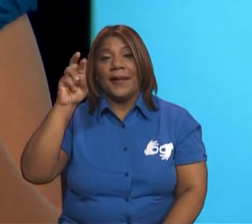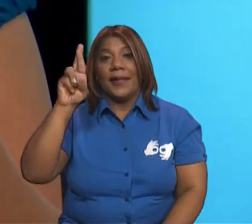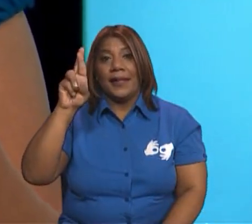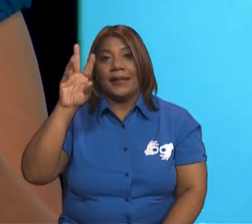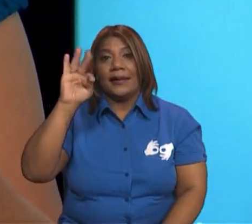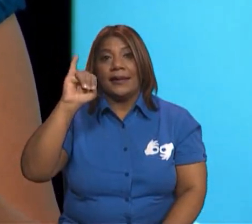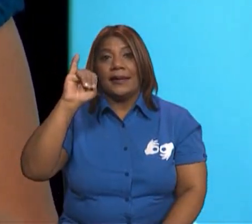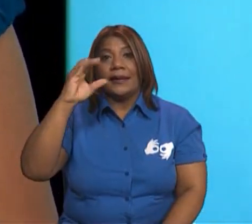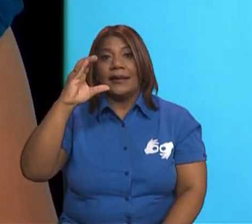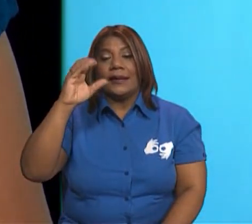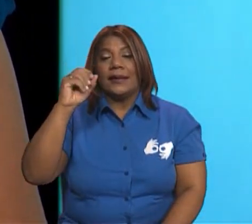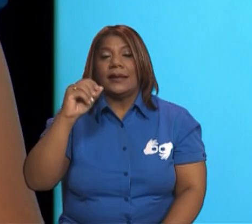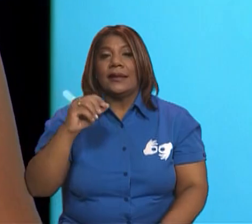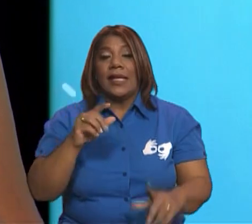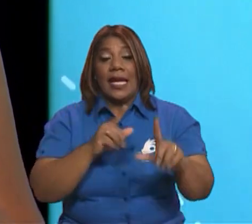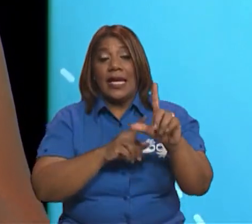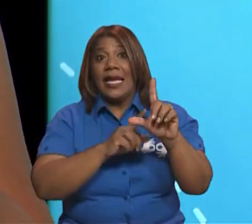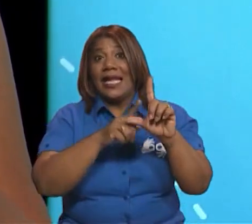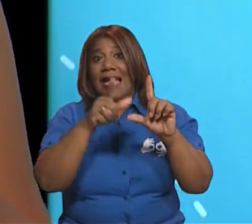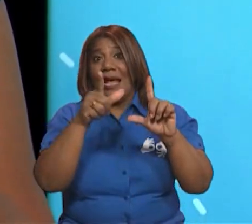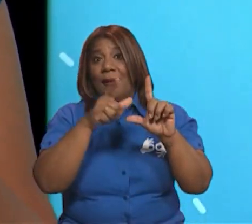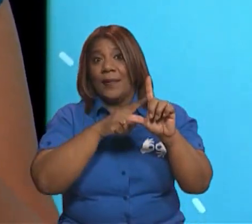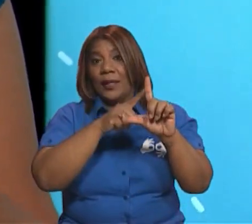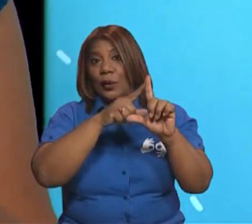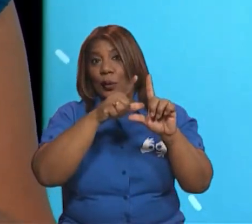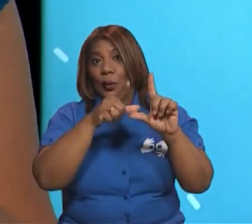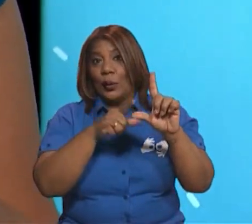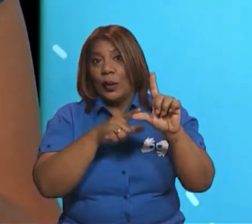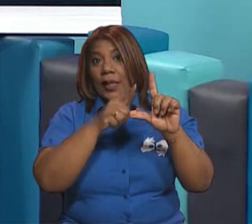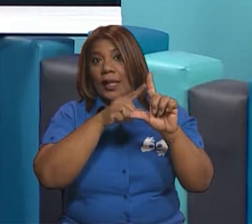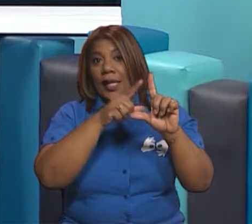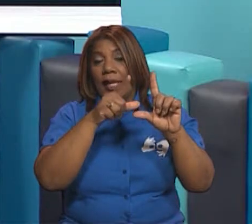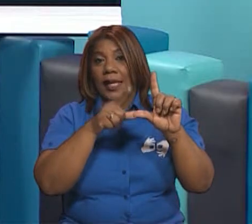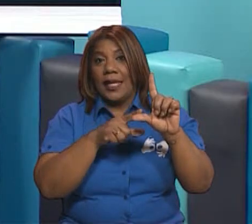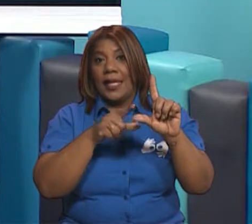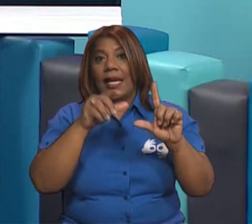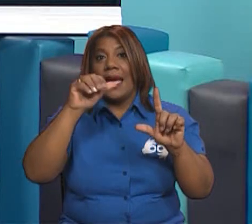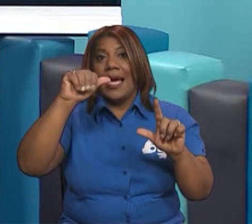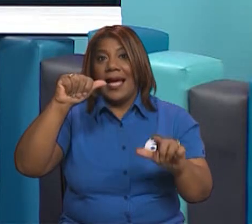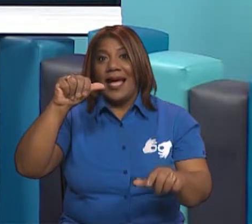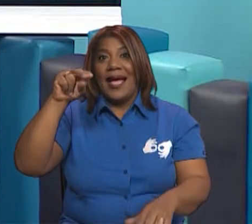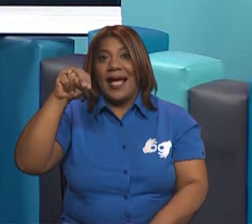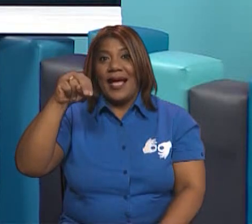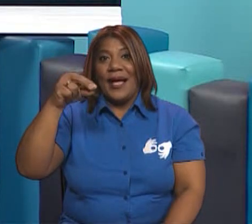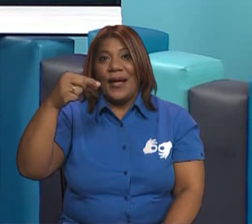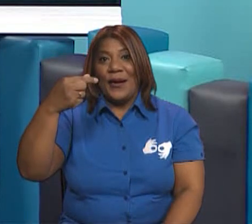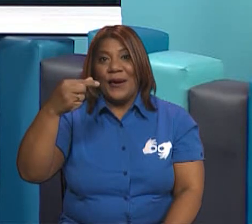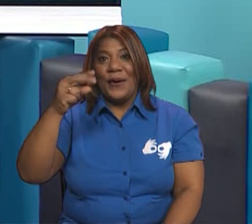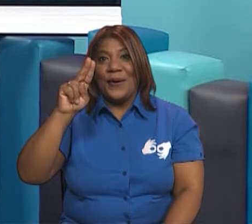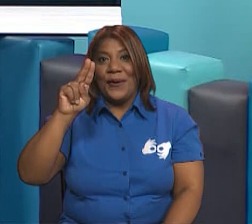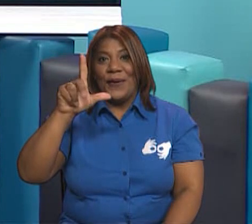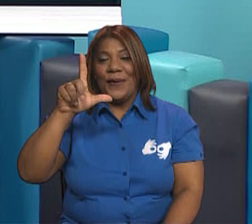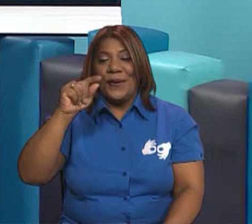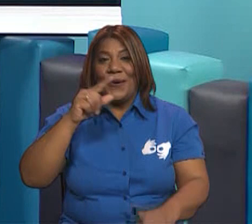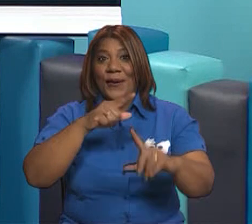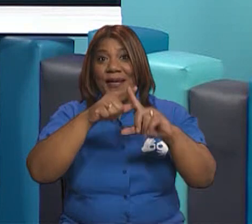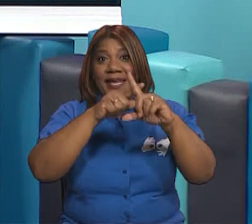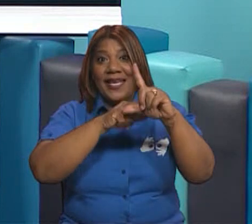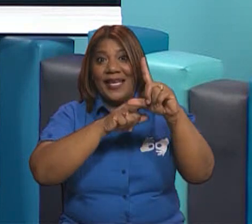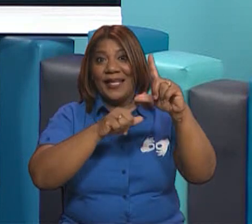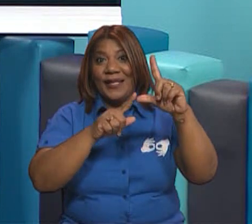y la abertura que es a la que llamaremos ángulo. Entonces ahí vamos a repasar esos